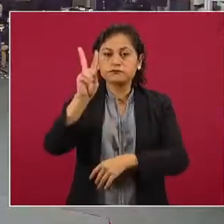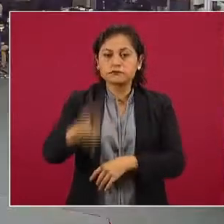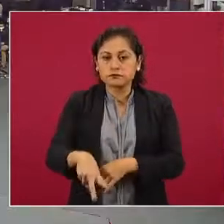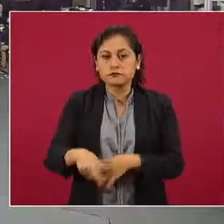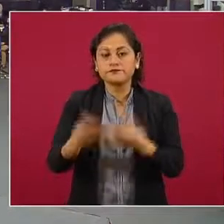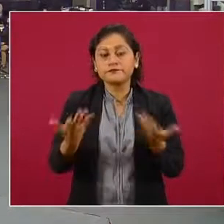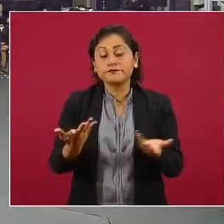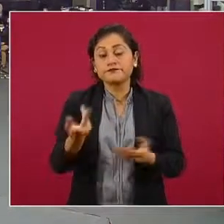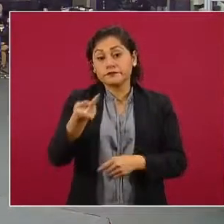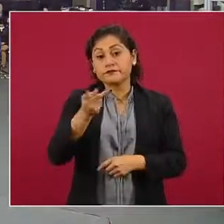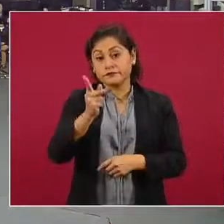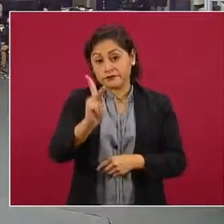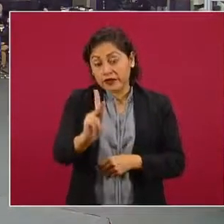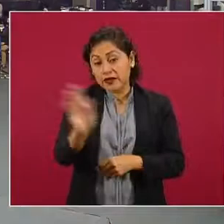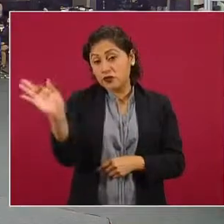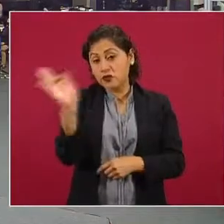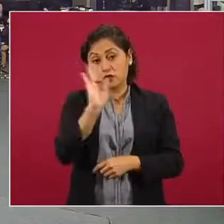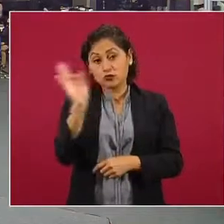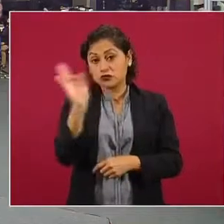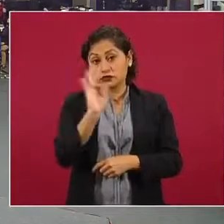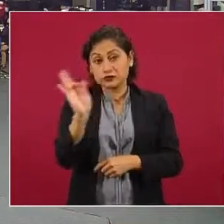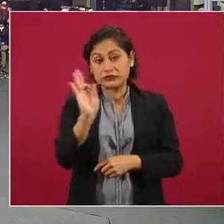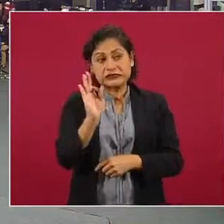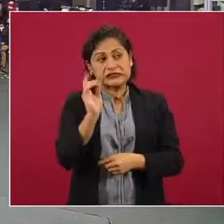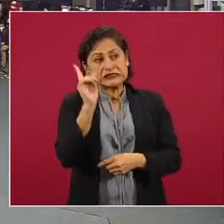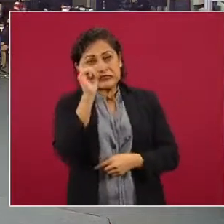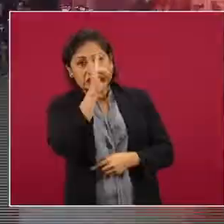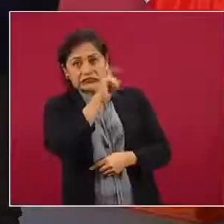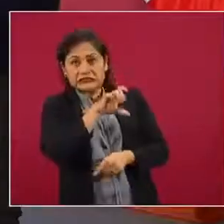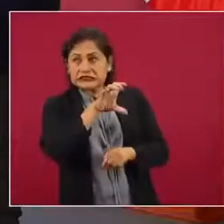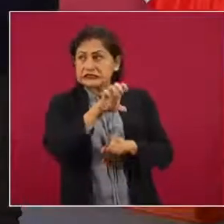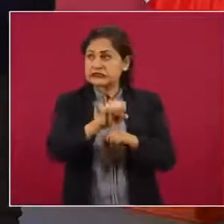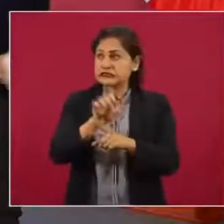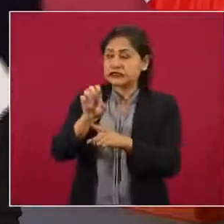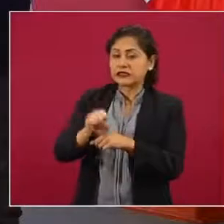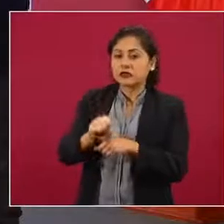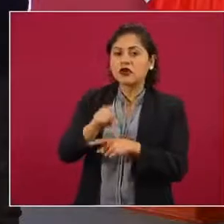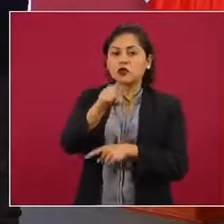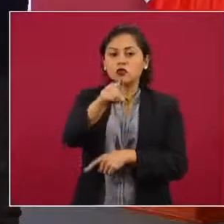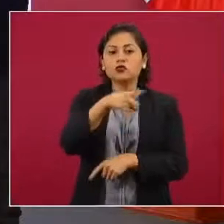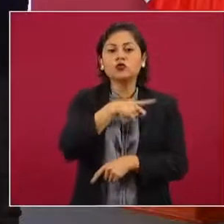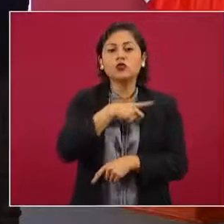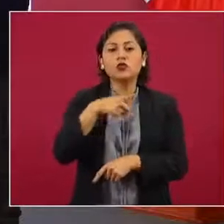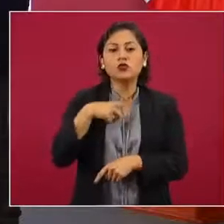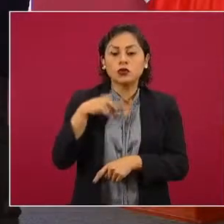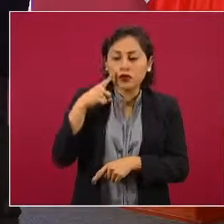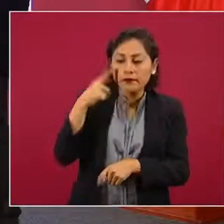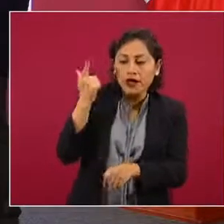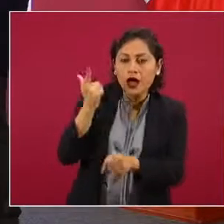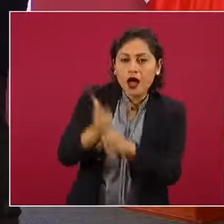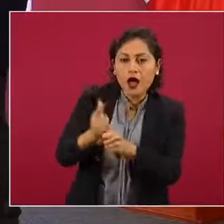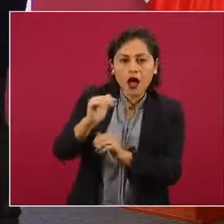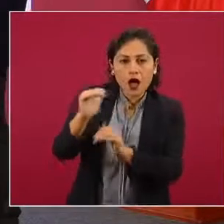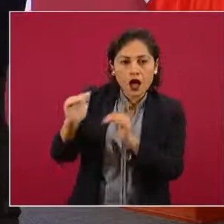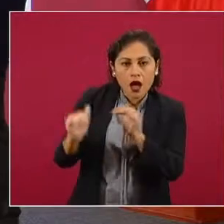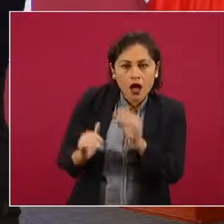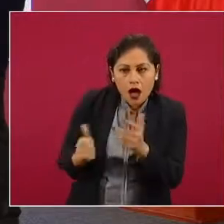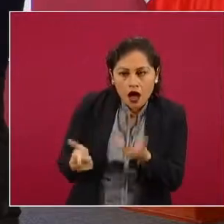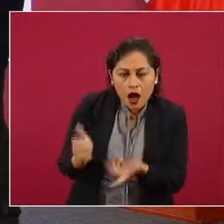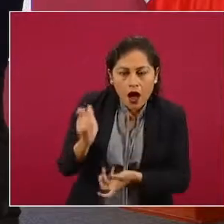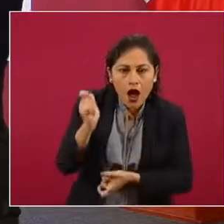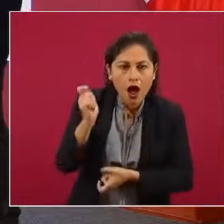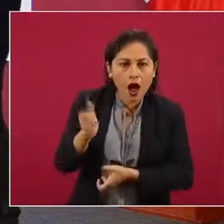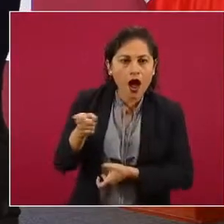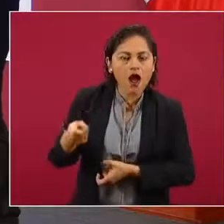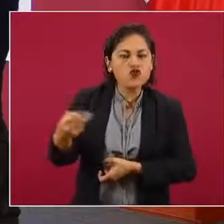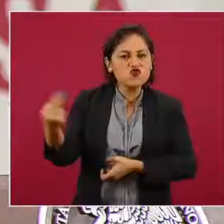ésta no se logre, debes ayudar a quienes se encuentran en desventaja,